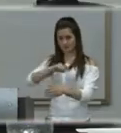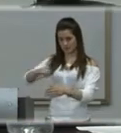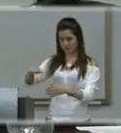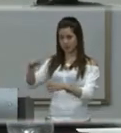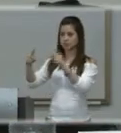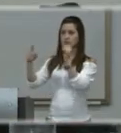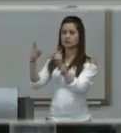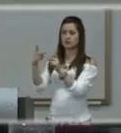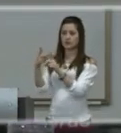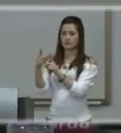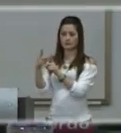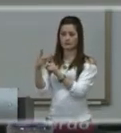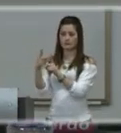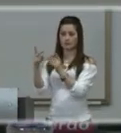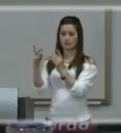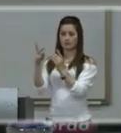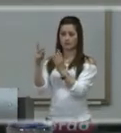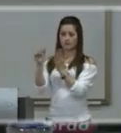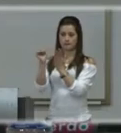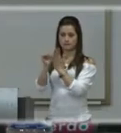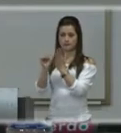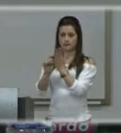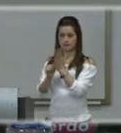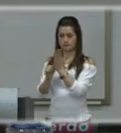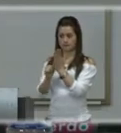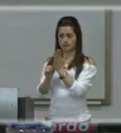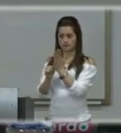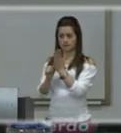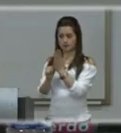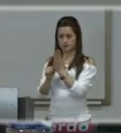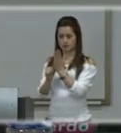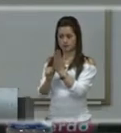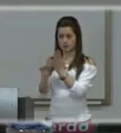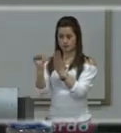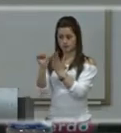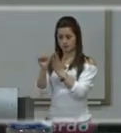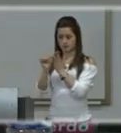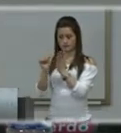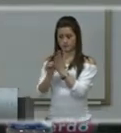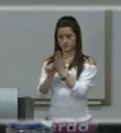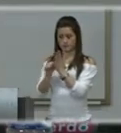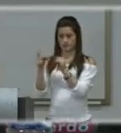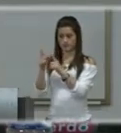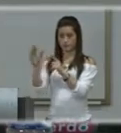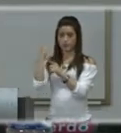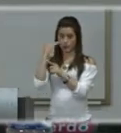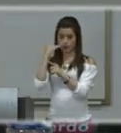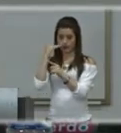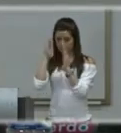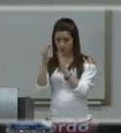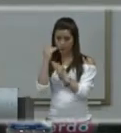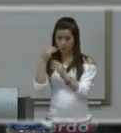discapacidad, y también fue cofinanciado por el programa de mujeres, para la